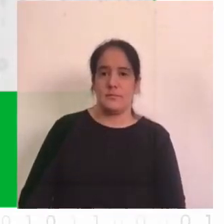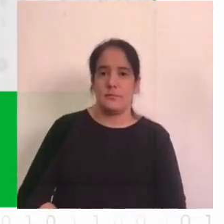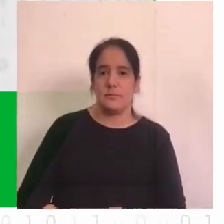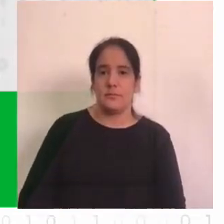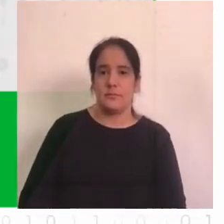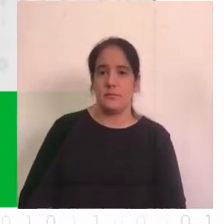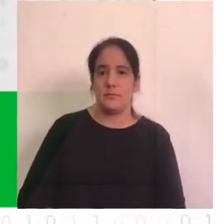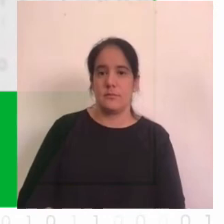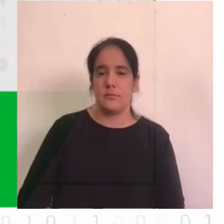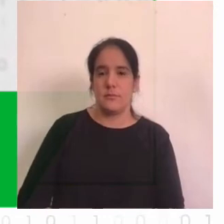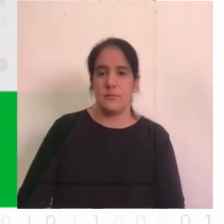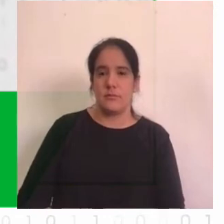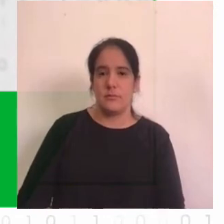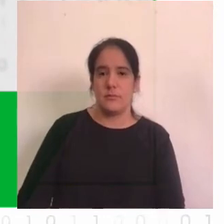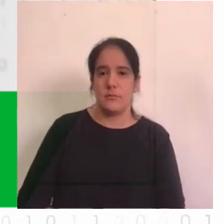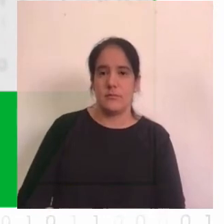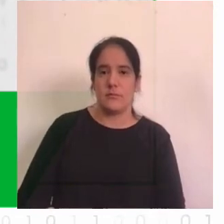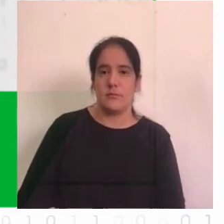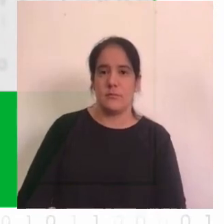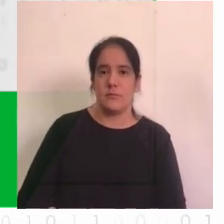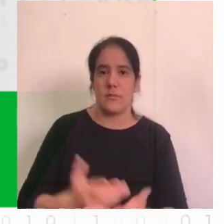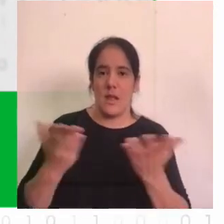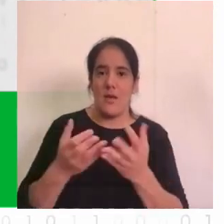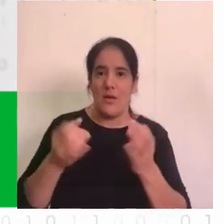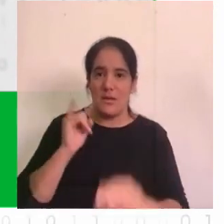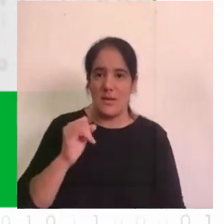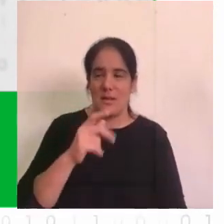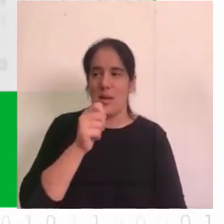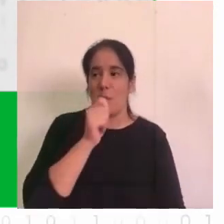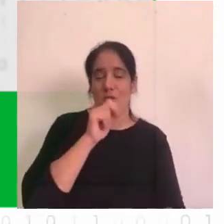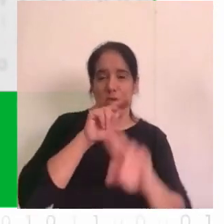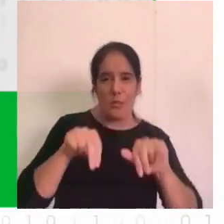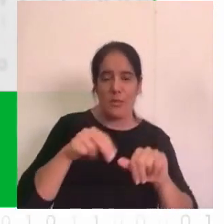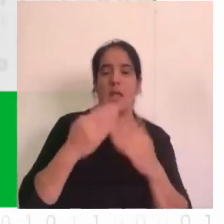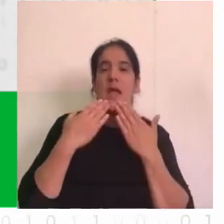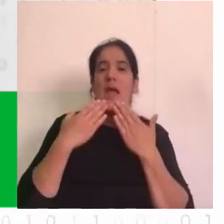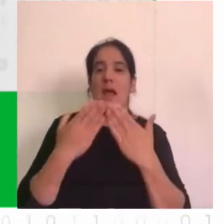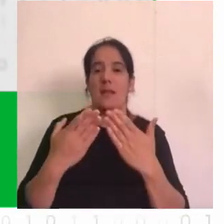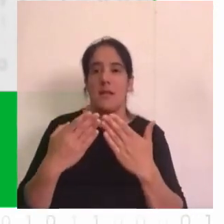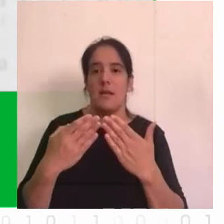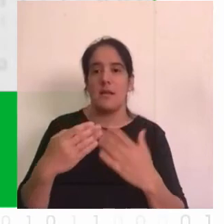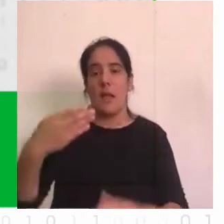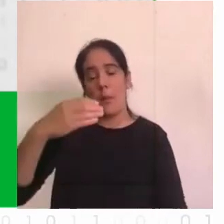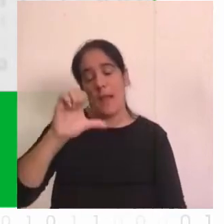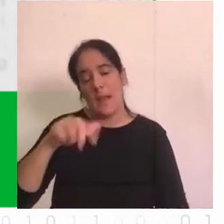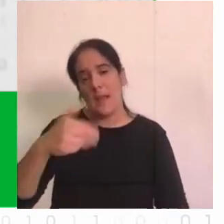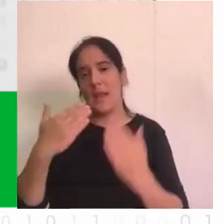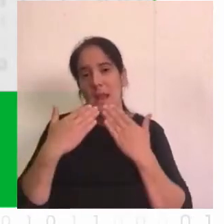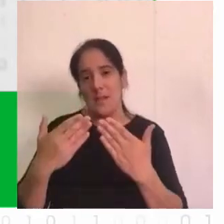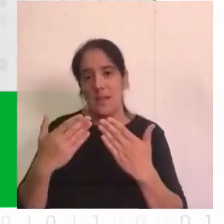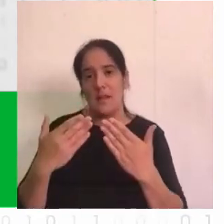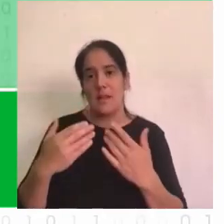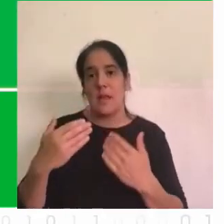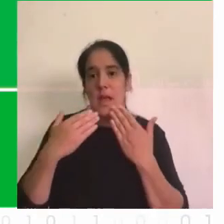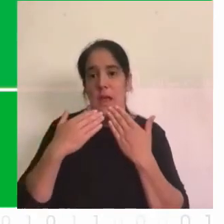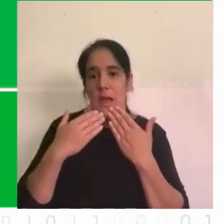Ahora sí, estaba muteada, difícil que me puedan escuchar. Gracias, Belén, por la introducción. Y bueno, gracias a las demás participantes del panel